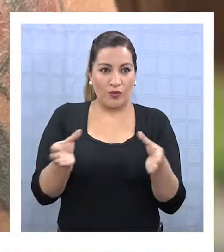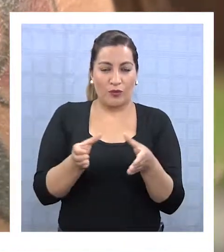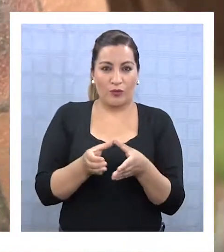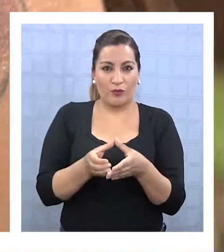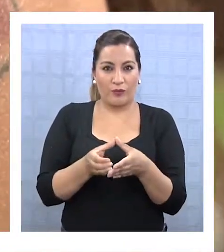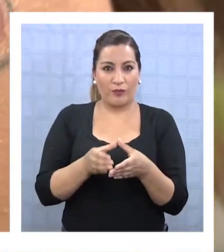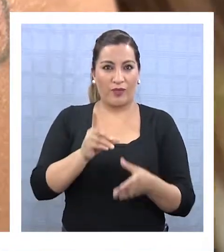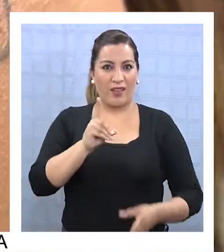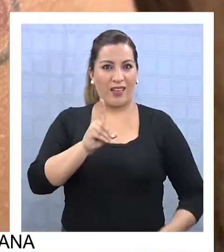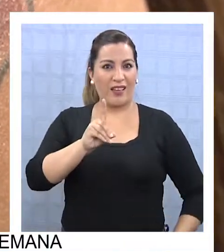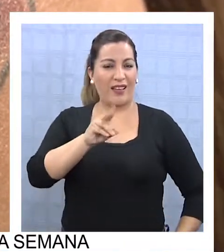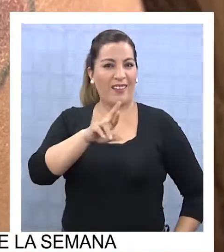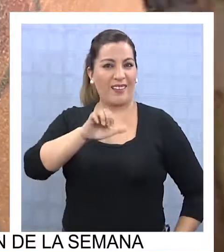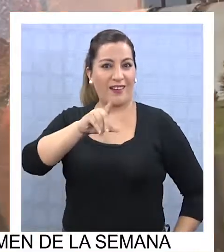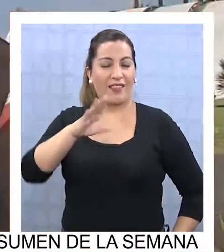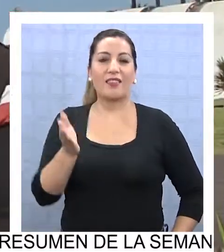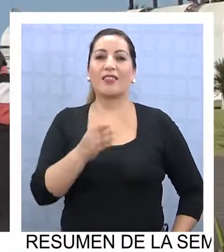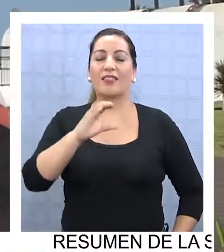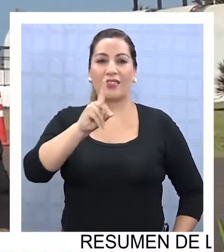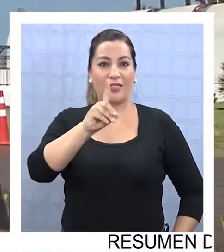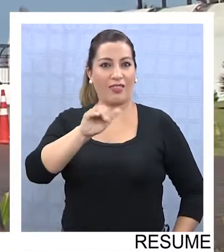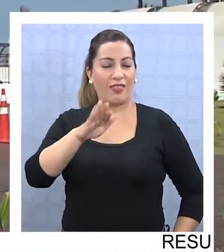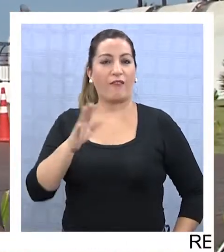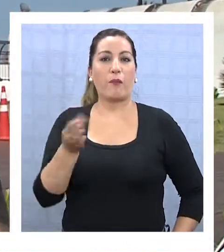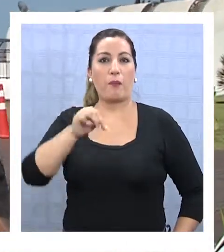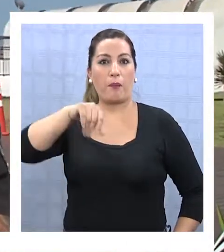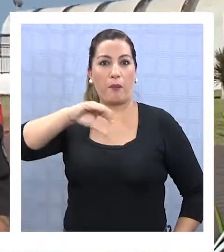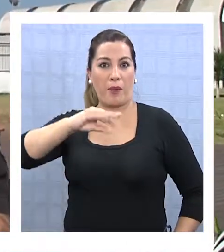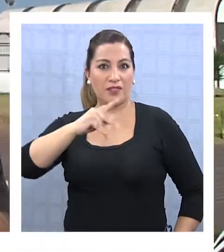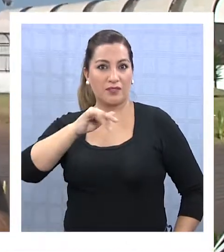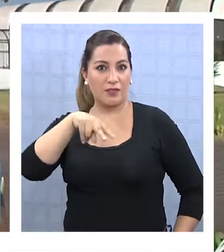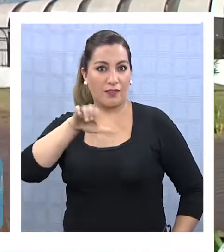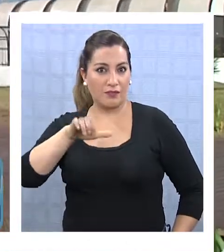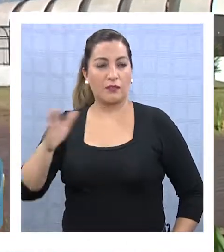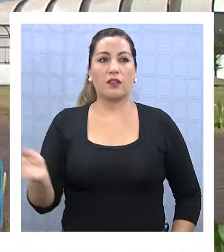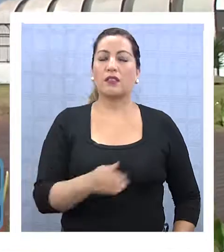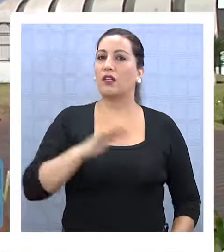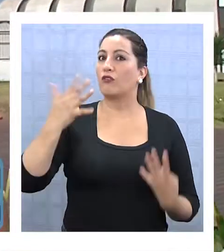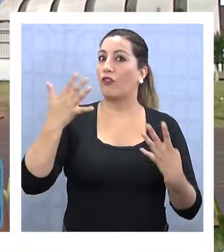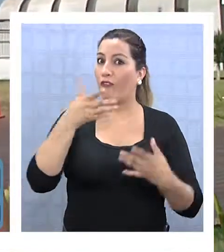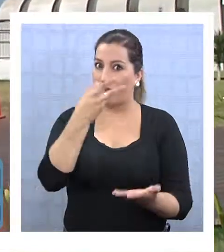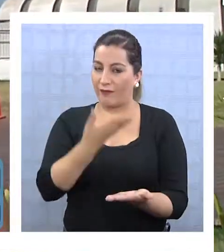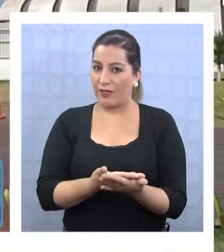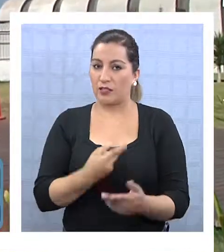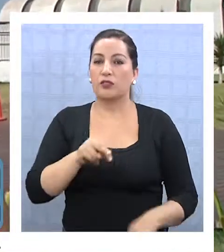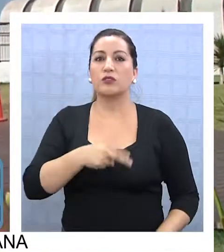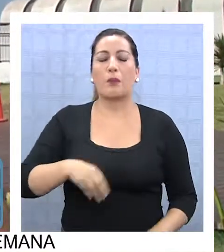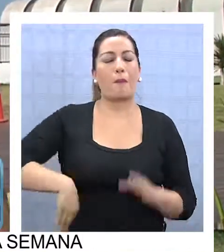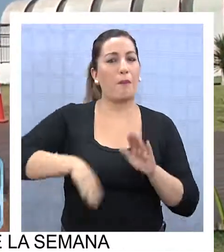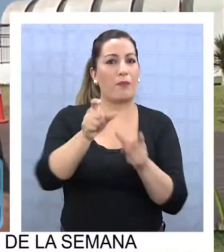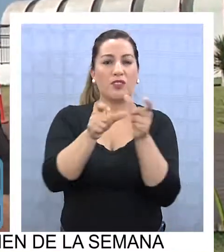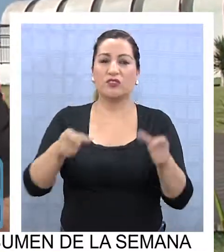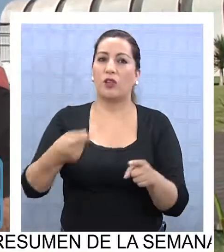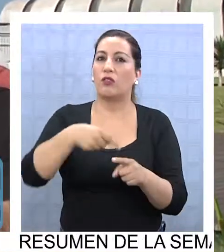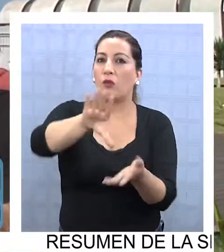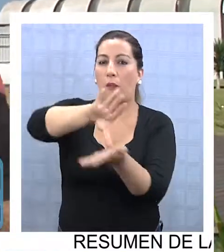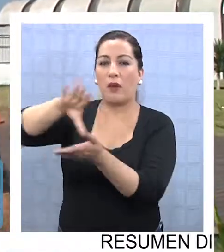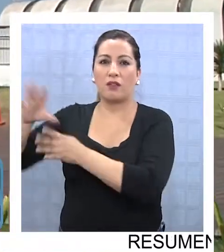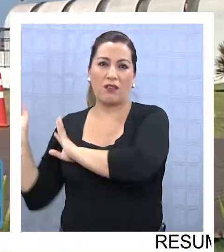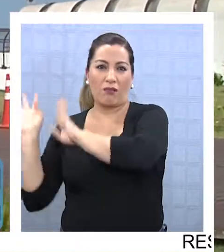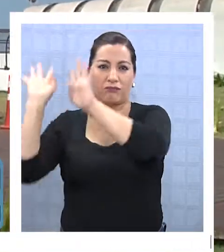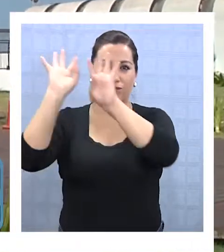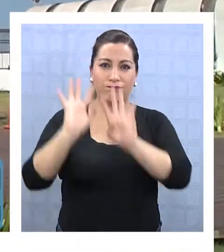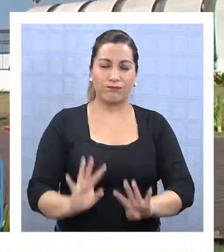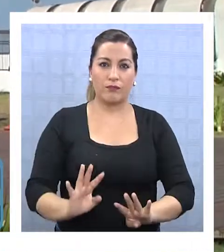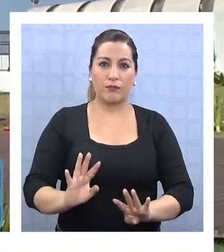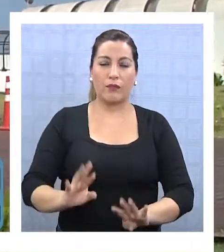Big Red Machine. Mira, esta novena convención de tatuajes, esta novena versión, trae mucha más gente del extranjero. Viene